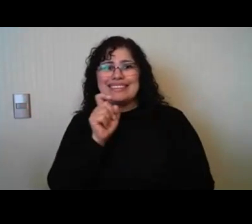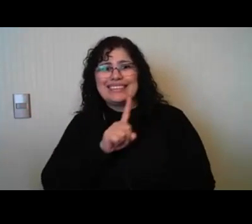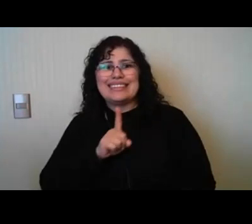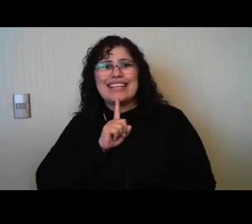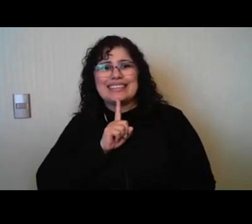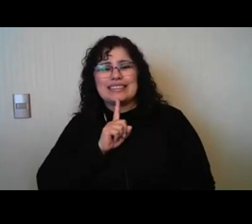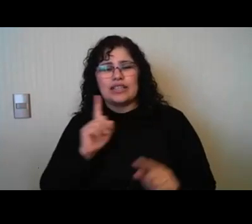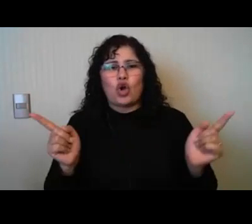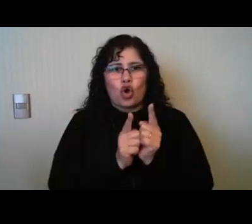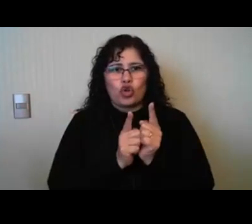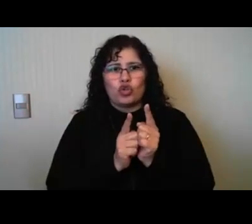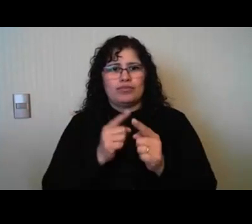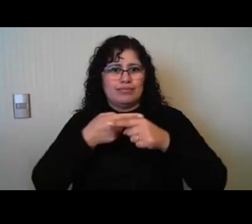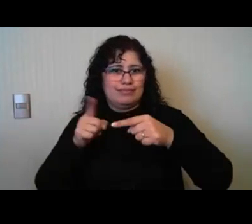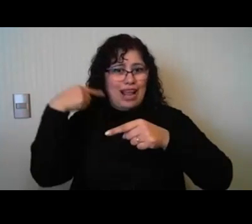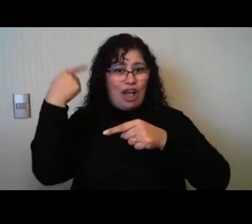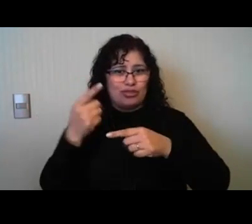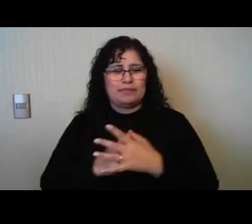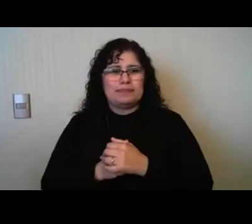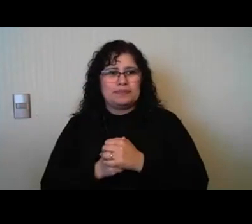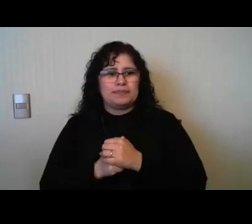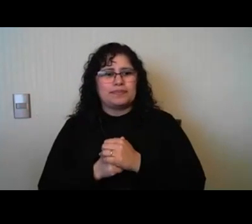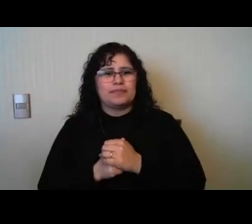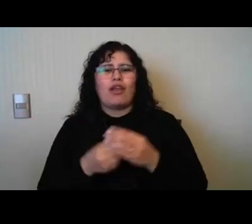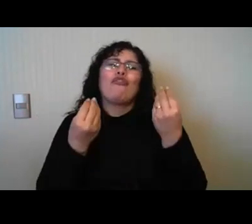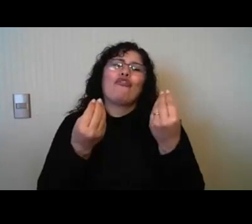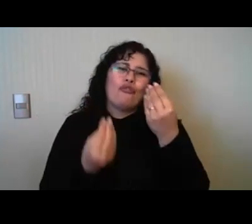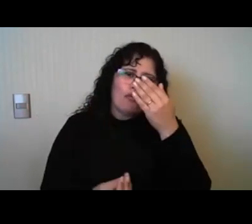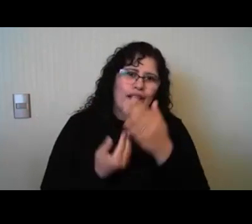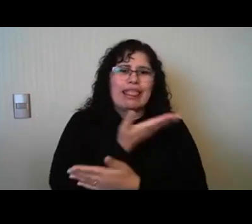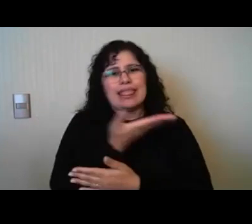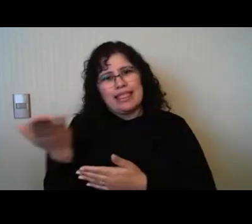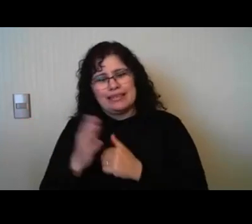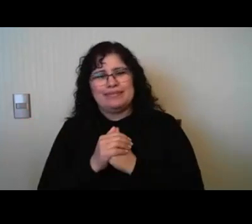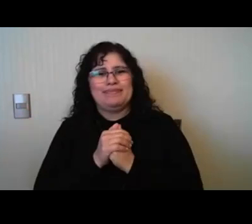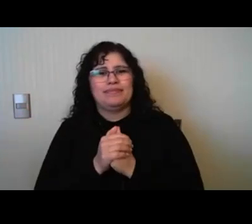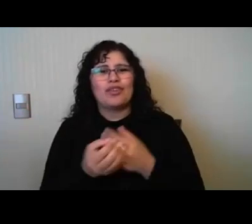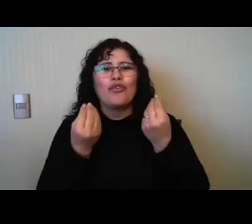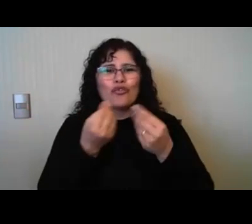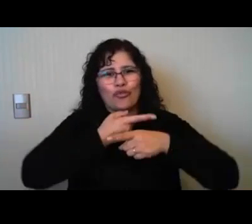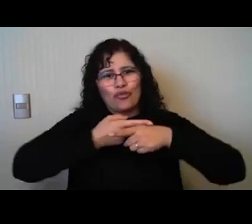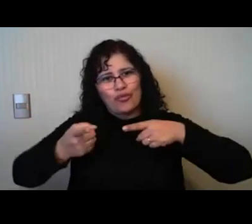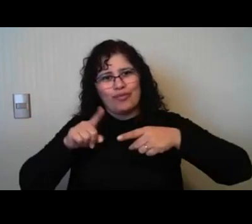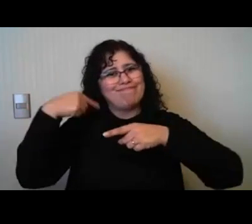Que tengan un buen día y una buena semana.